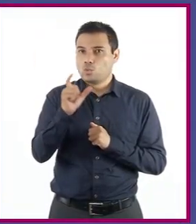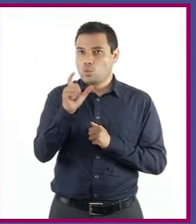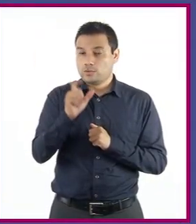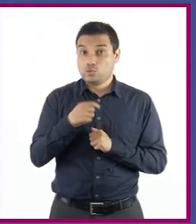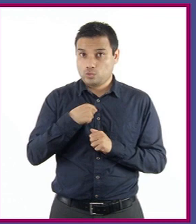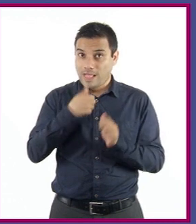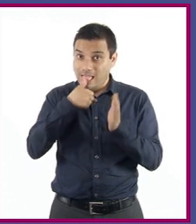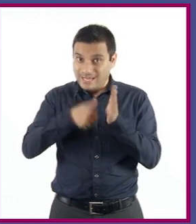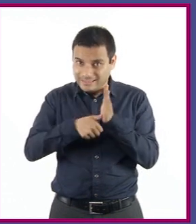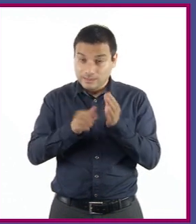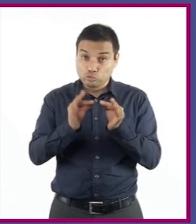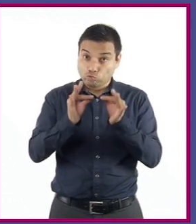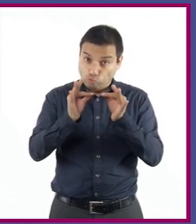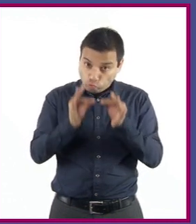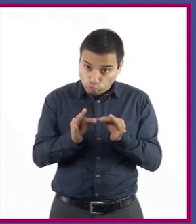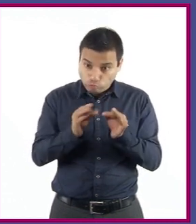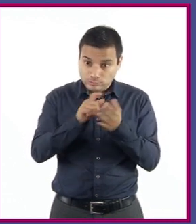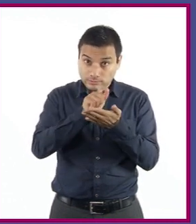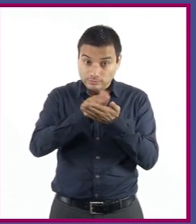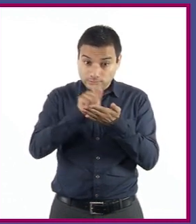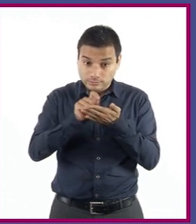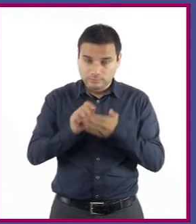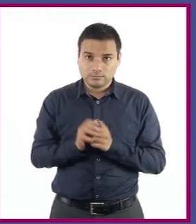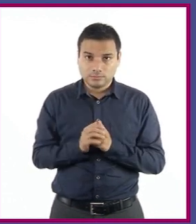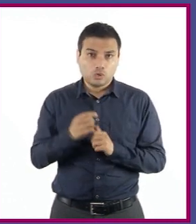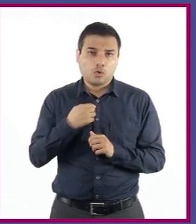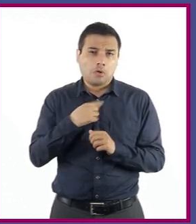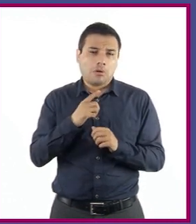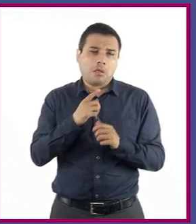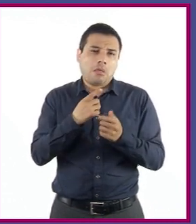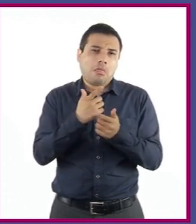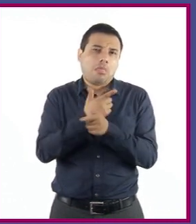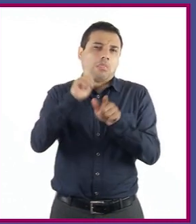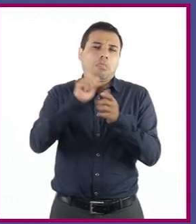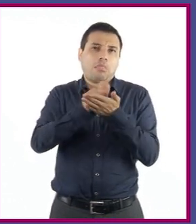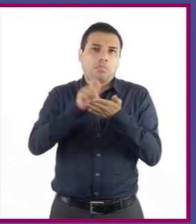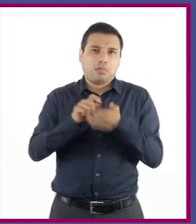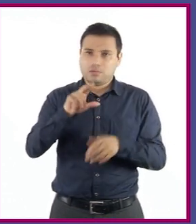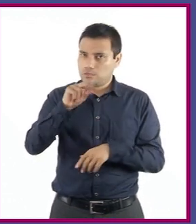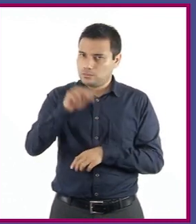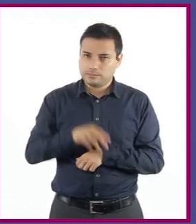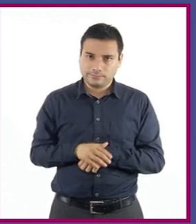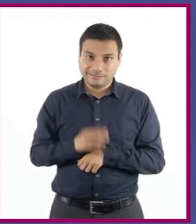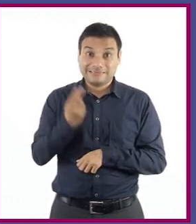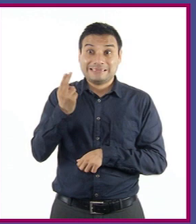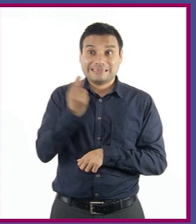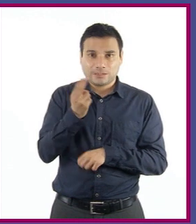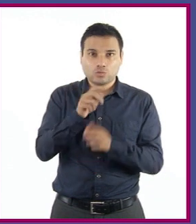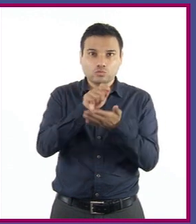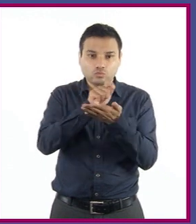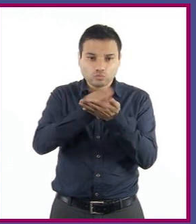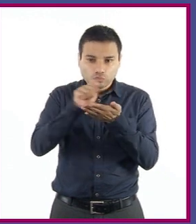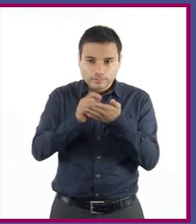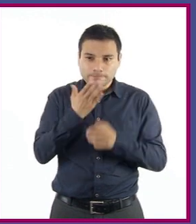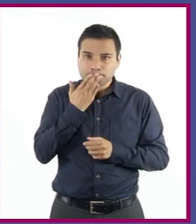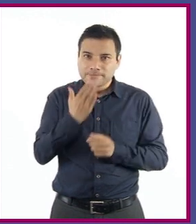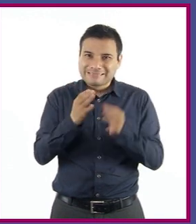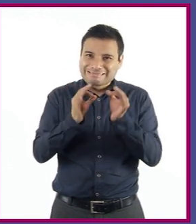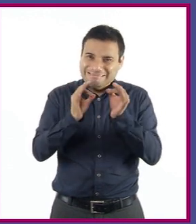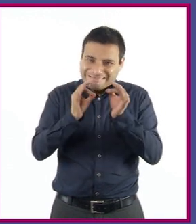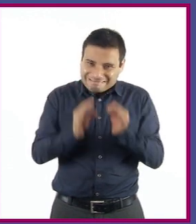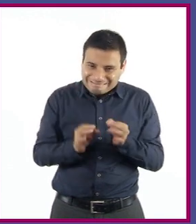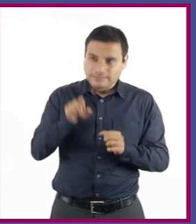una carta formal, no solamente se trata de escribir, sino de hacer llegar el mensaje de manera correcta, adecuada